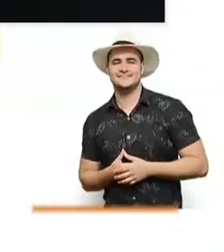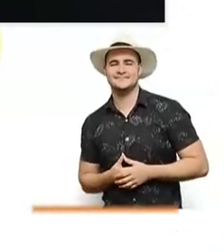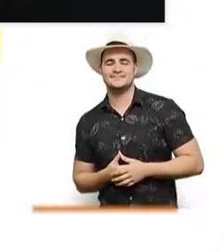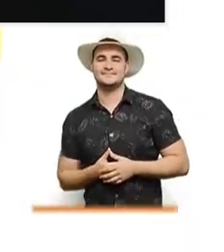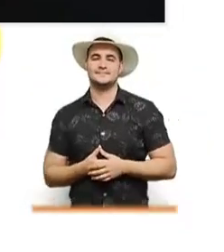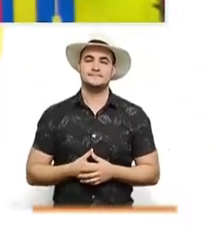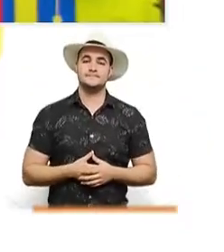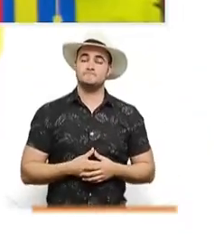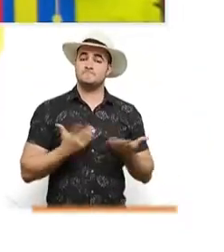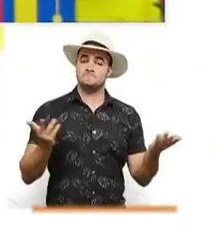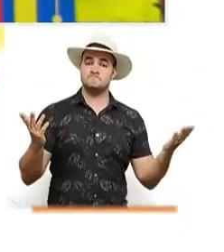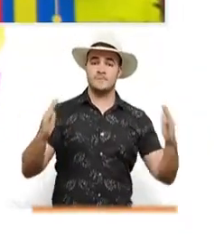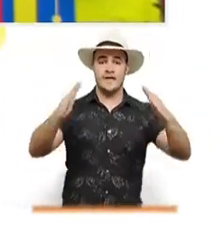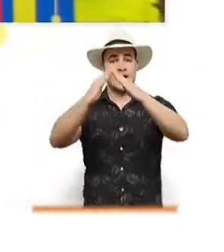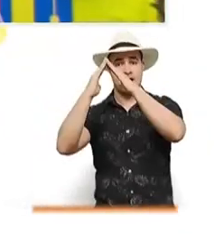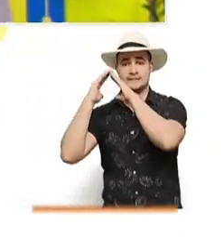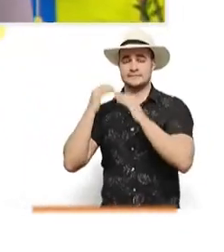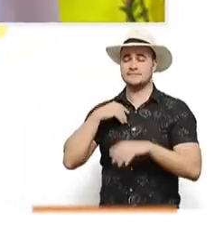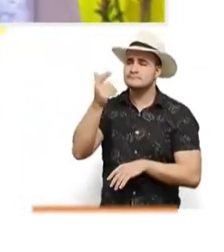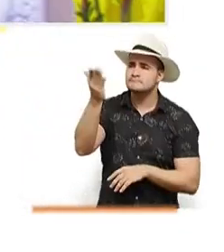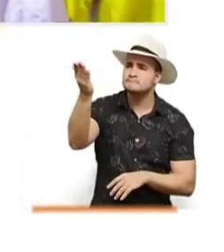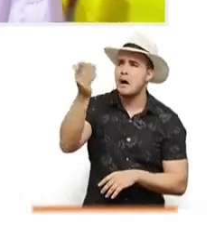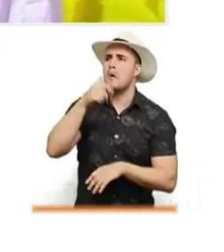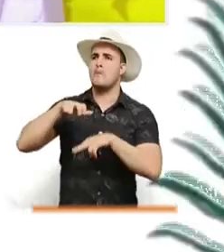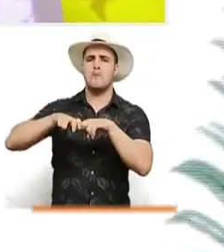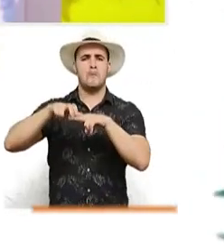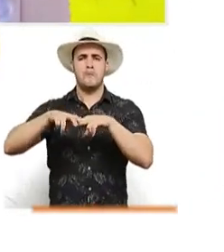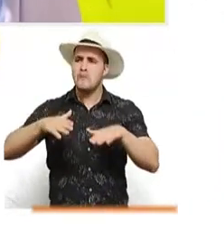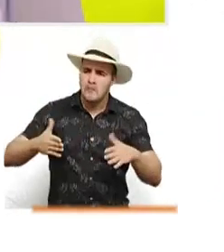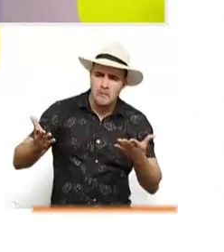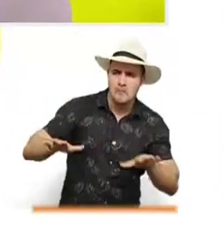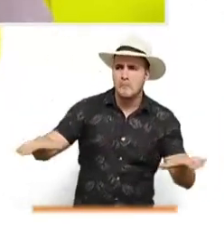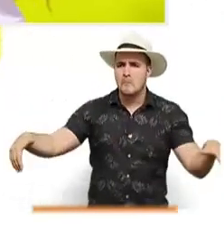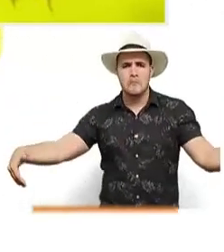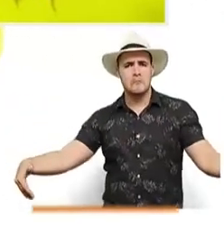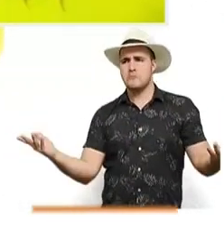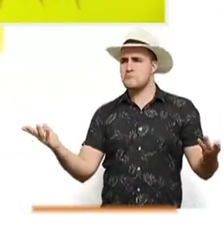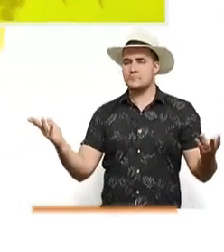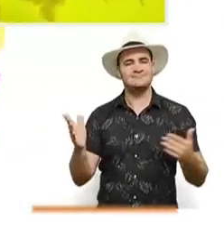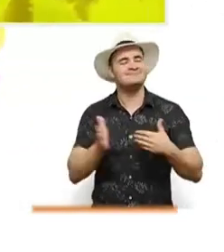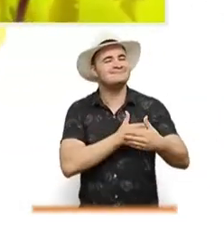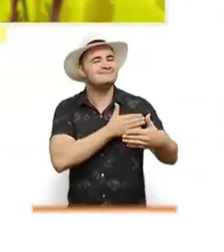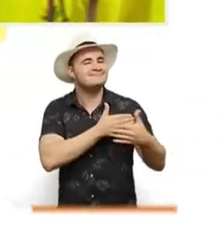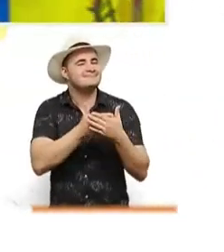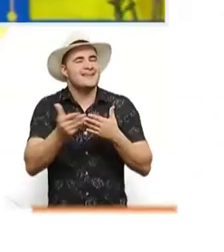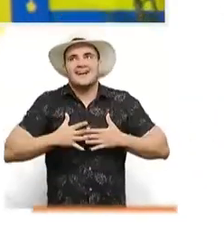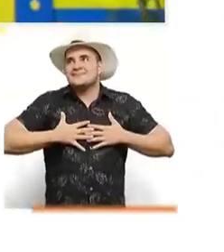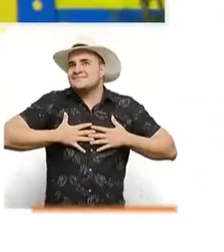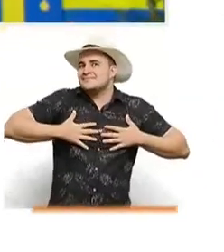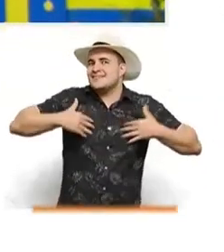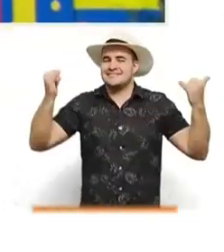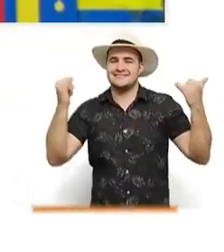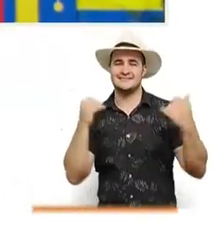Es una casa sin muebles, pero la vida es tan buena que ellas con